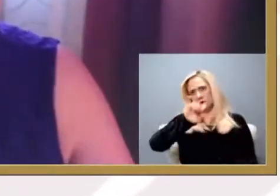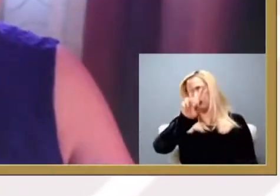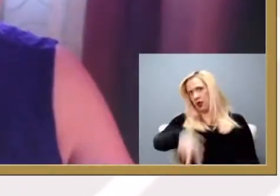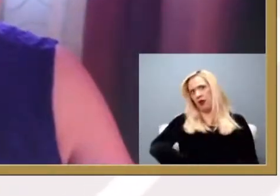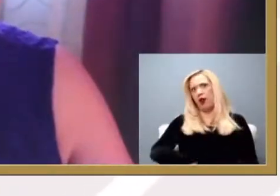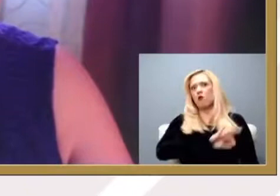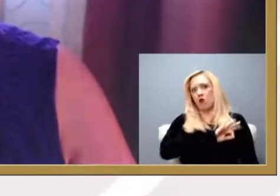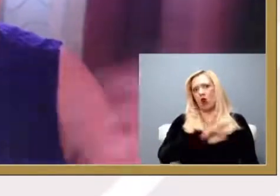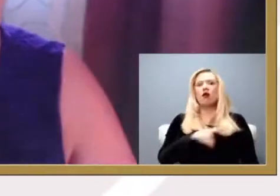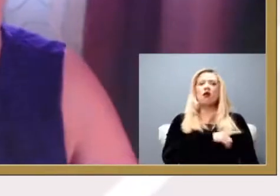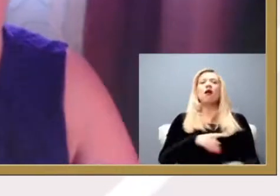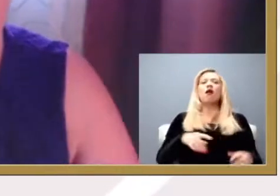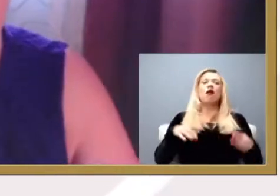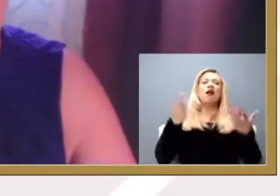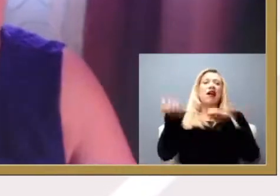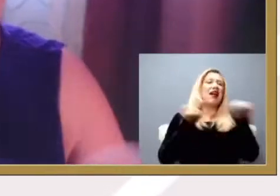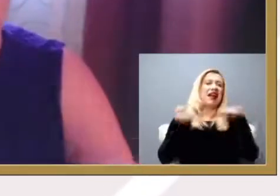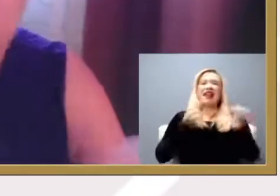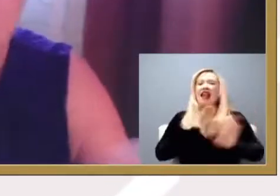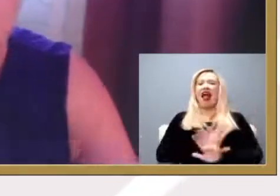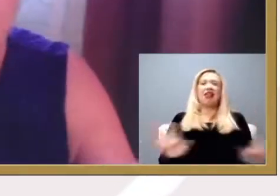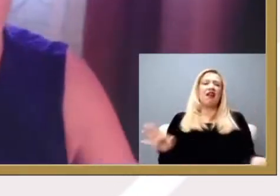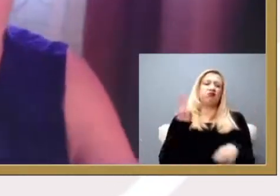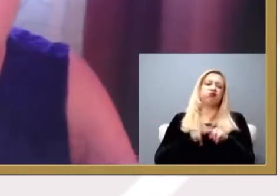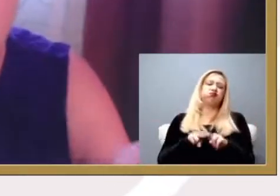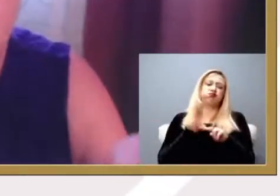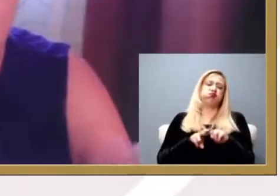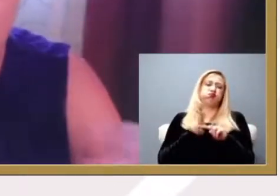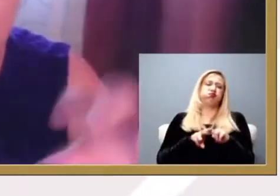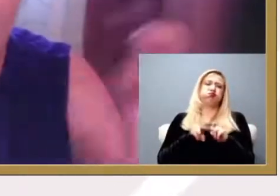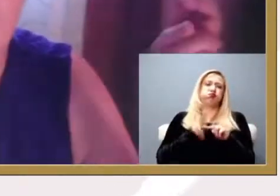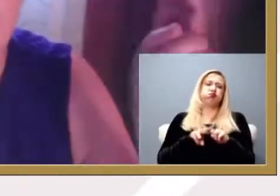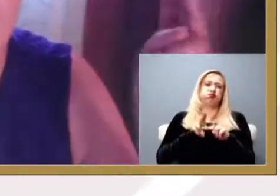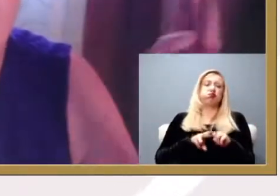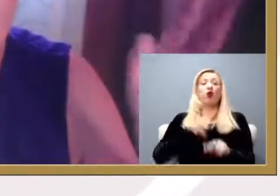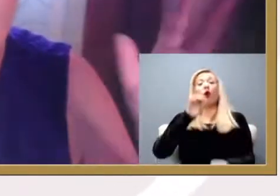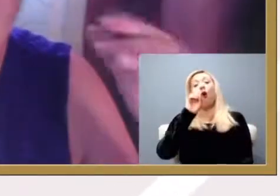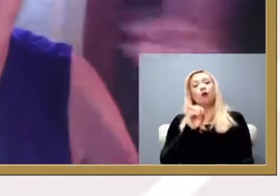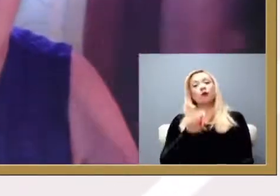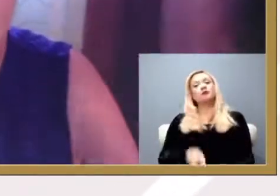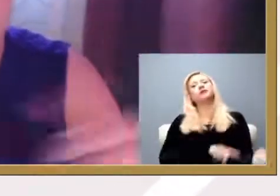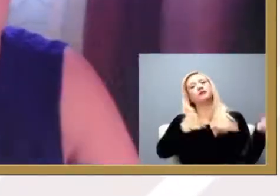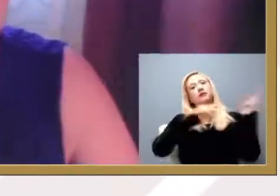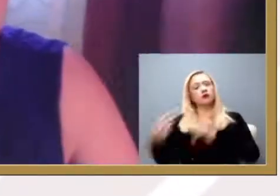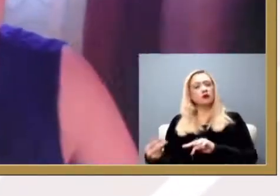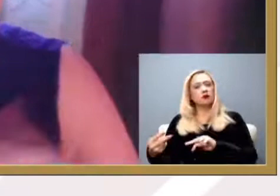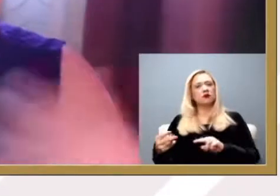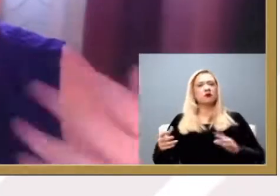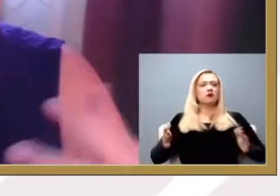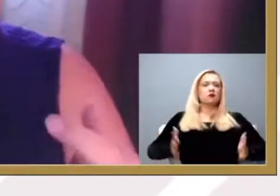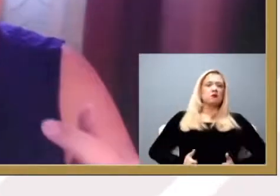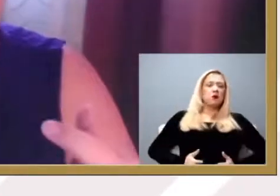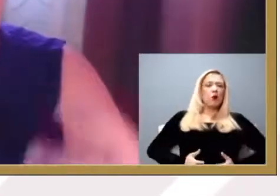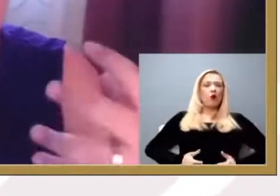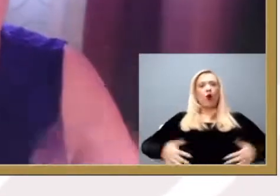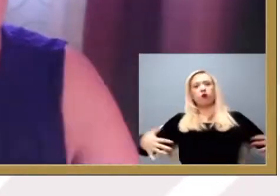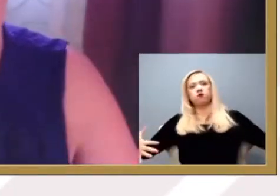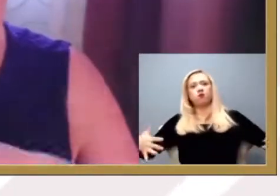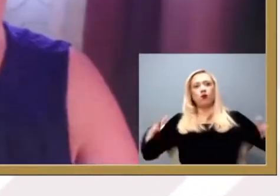puedan ser sedentarias, como personas de normocorporales o de cuerpo, digamos, estándar, ¿sí? Eso no tiene que